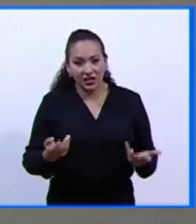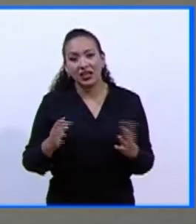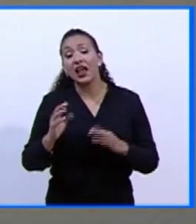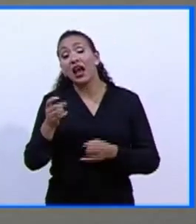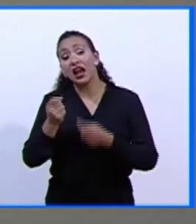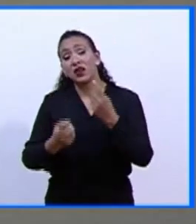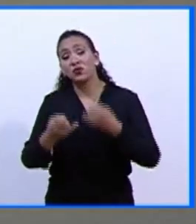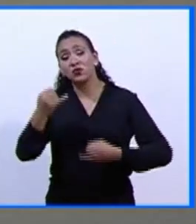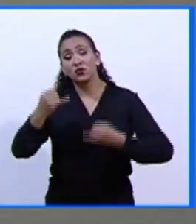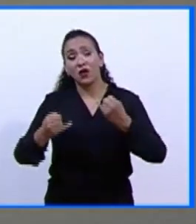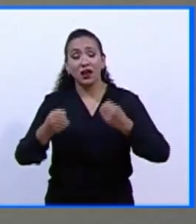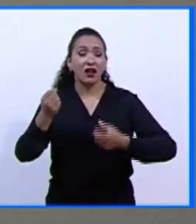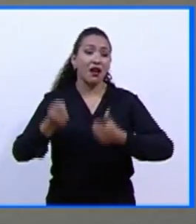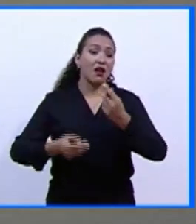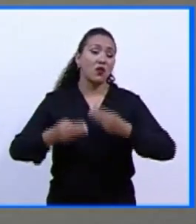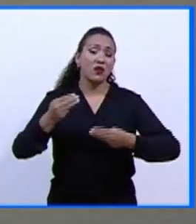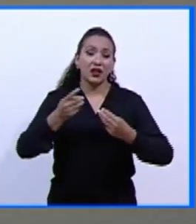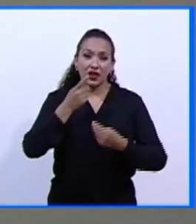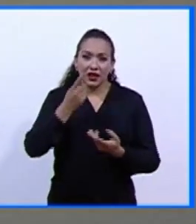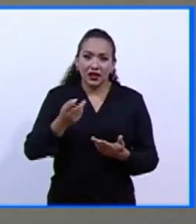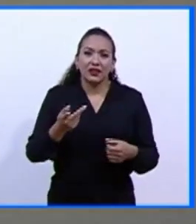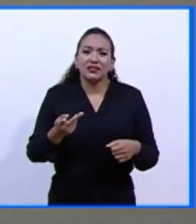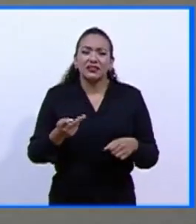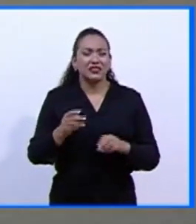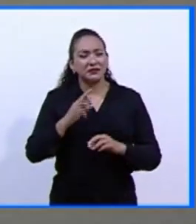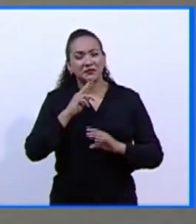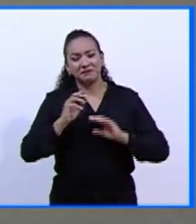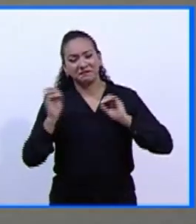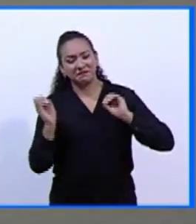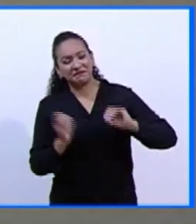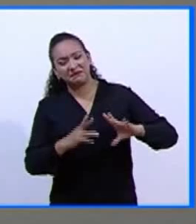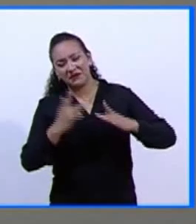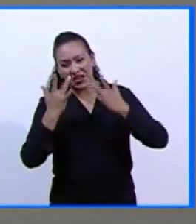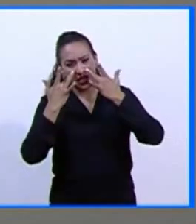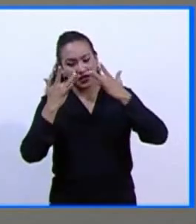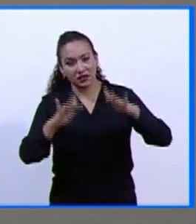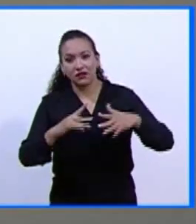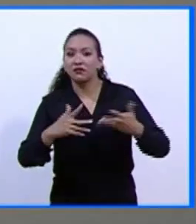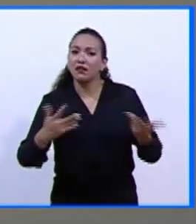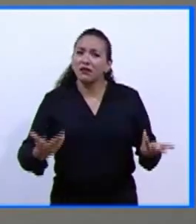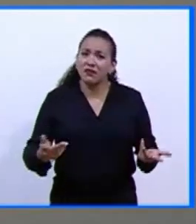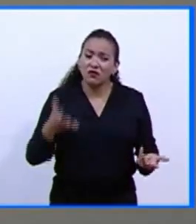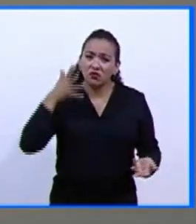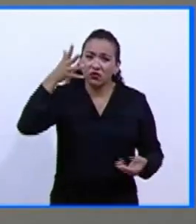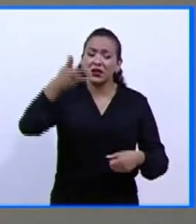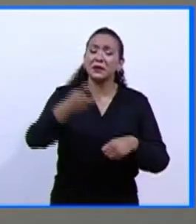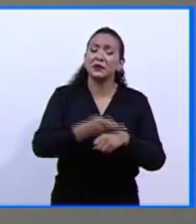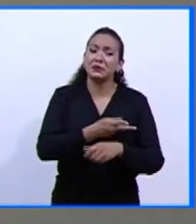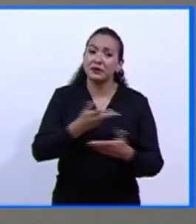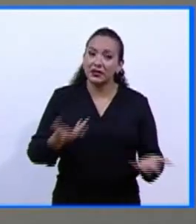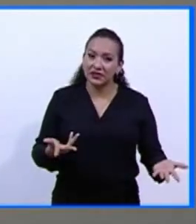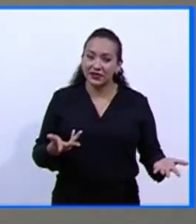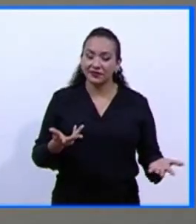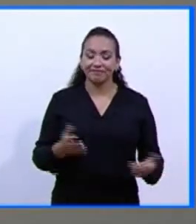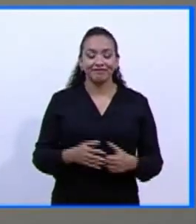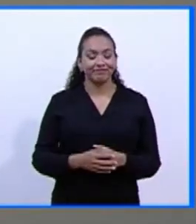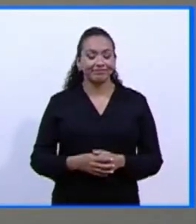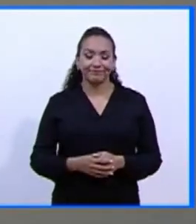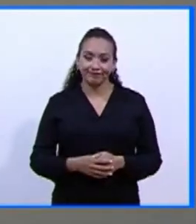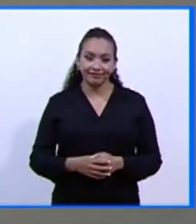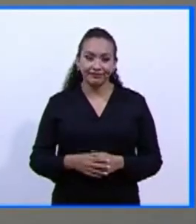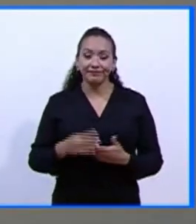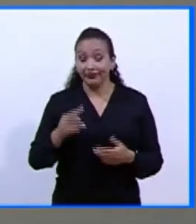que esas lagunas judiciales traigan consigo una explosión en